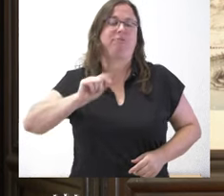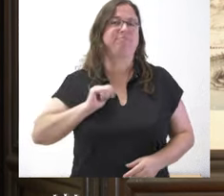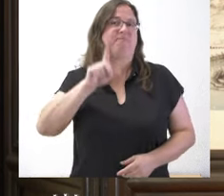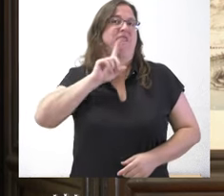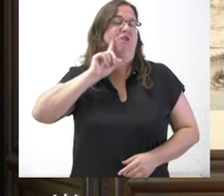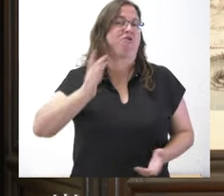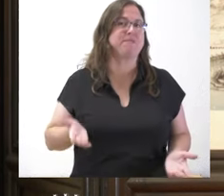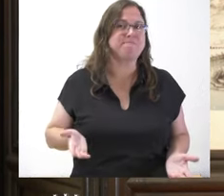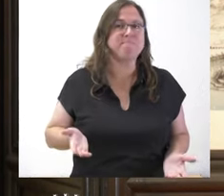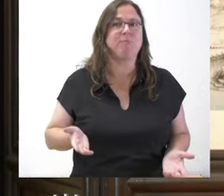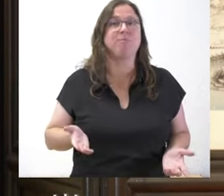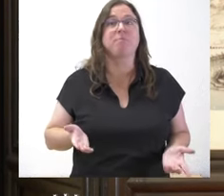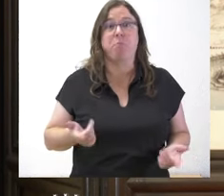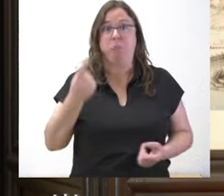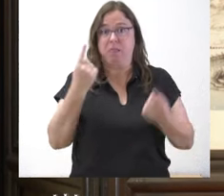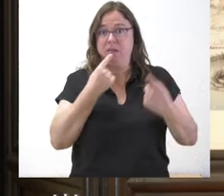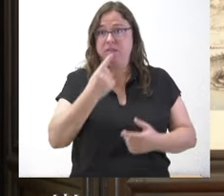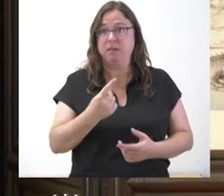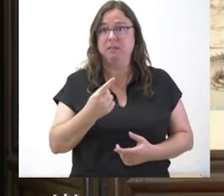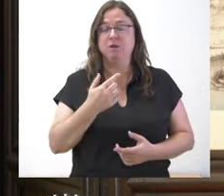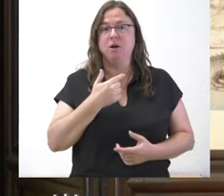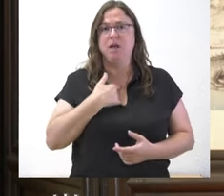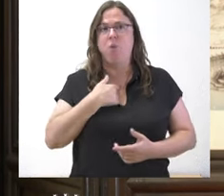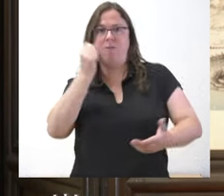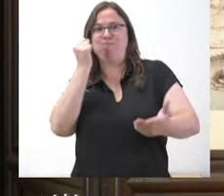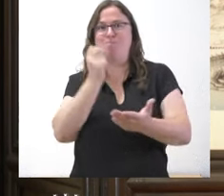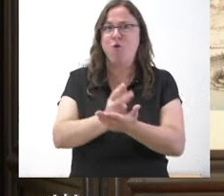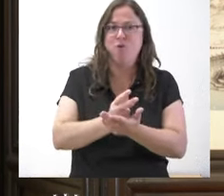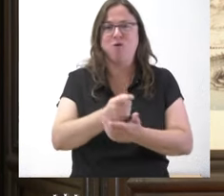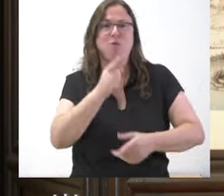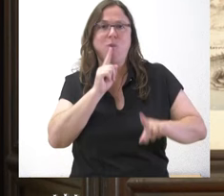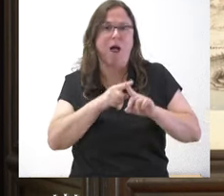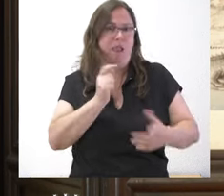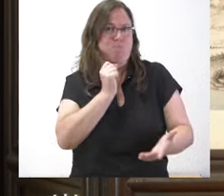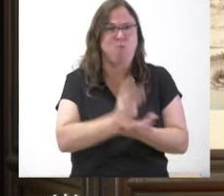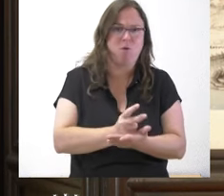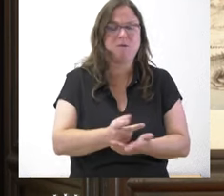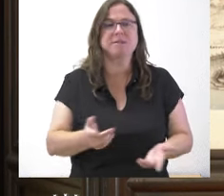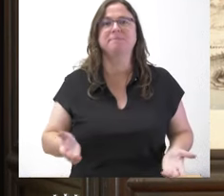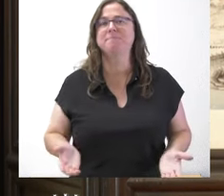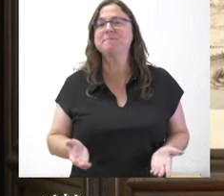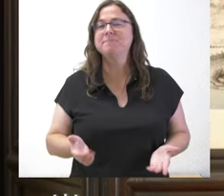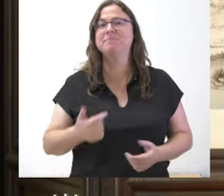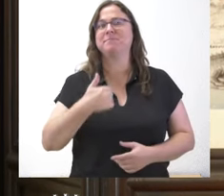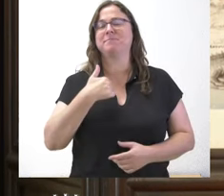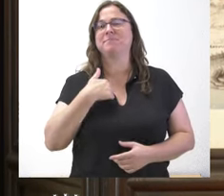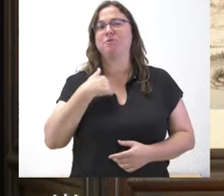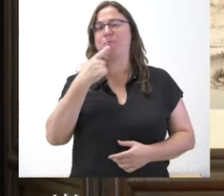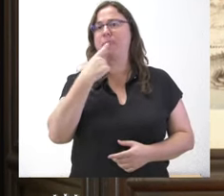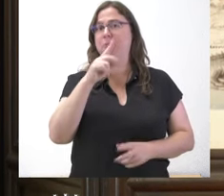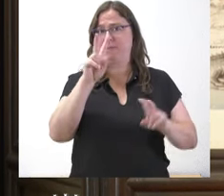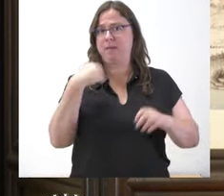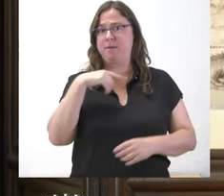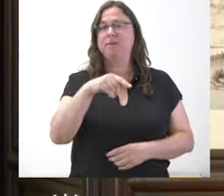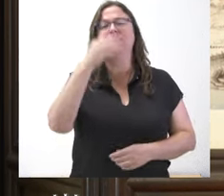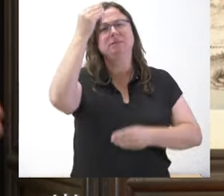nrd he dicho en alguna ocasión el órdago alm Pero lo que sí tengo que decir en este sentido y sobre todo cuando